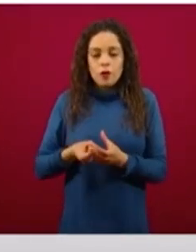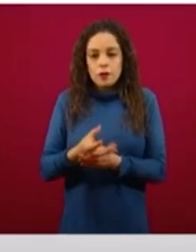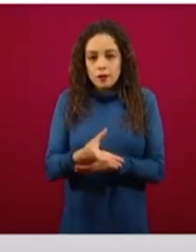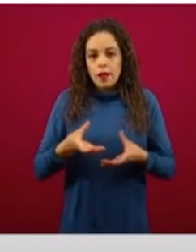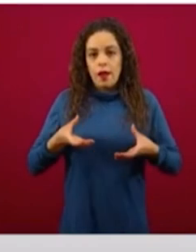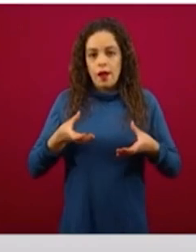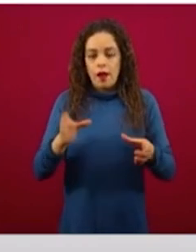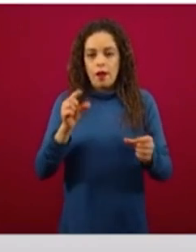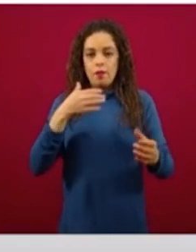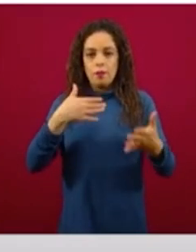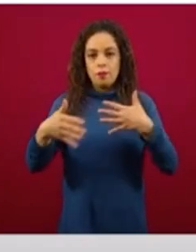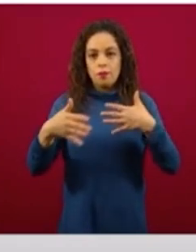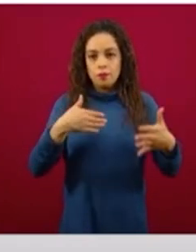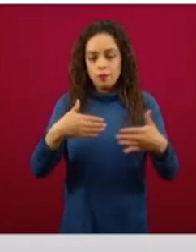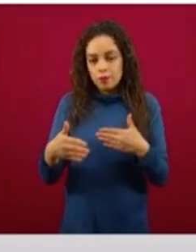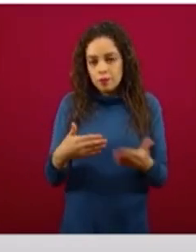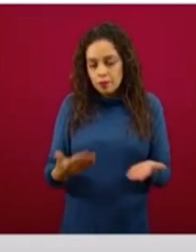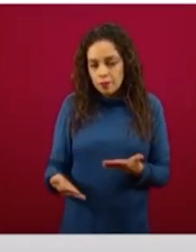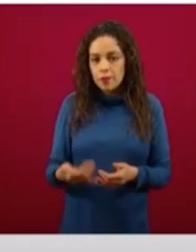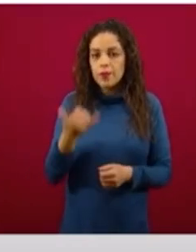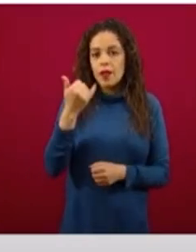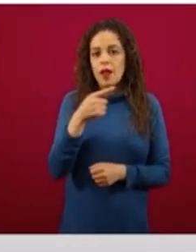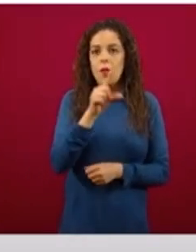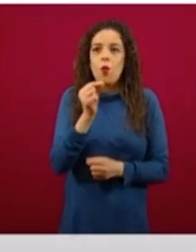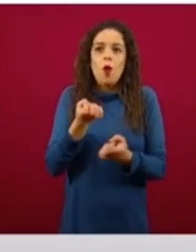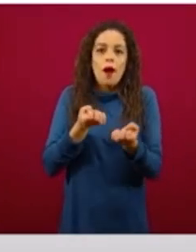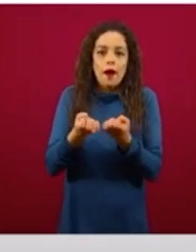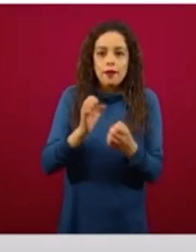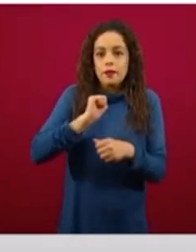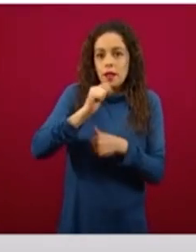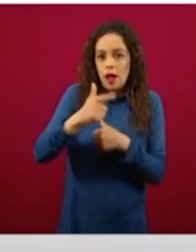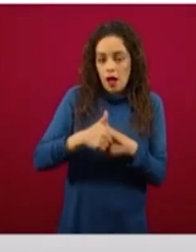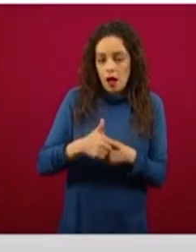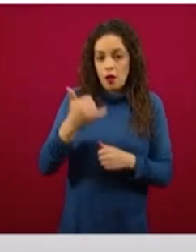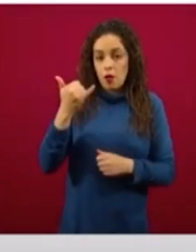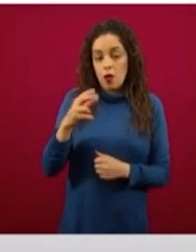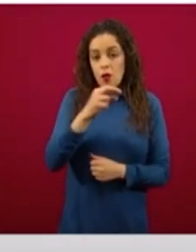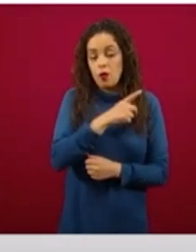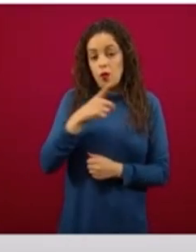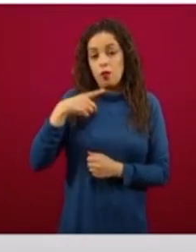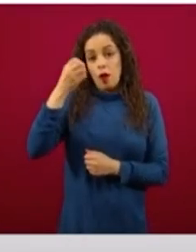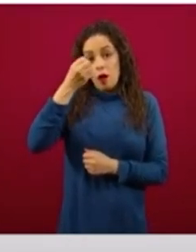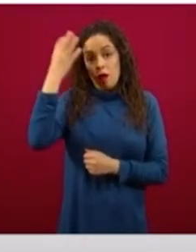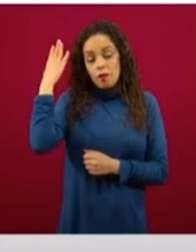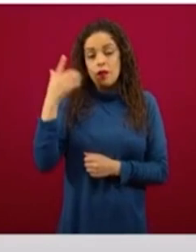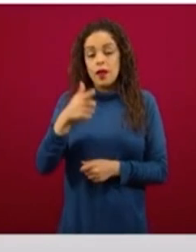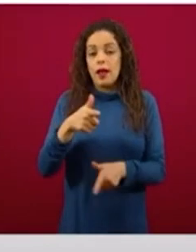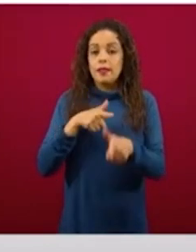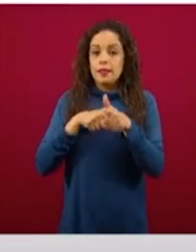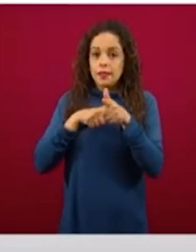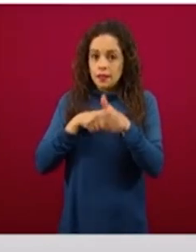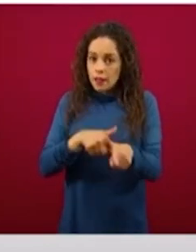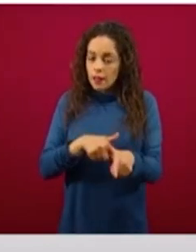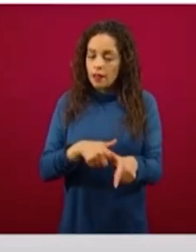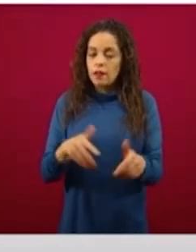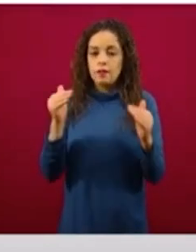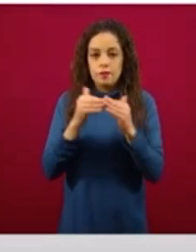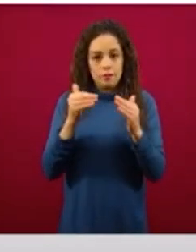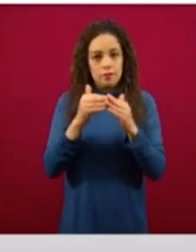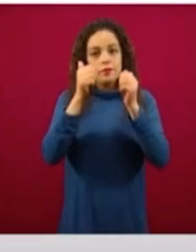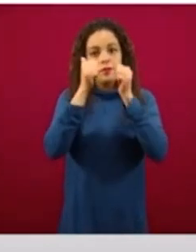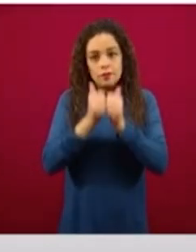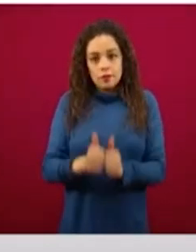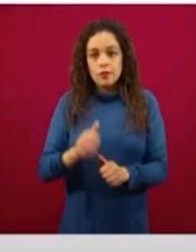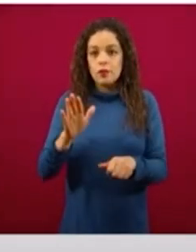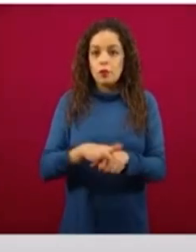y hacer un poco de ejercicio y regresar no olvidarnos que seguimos con quédate en casa porque está el